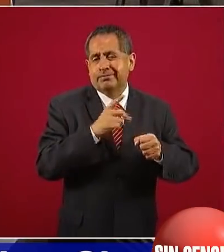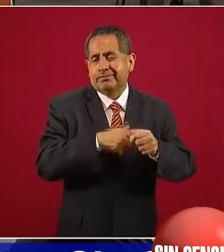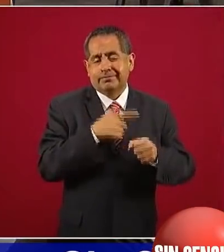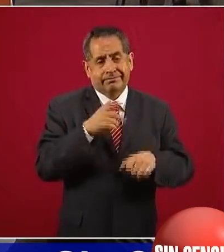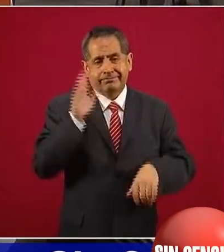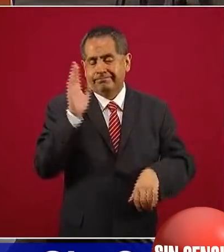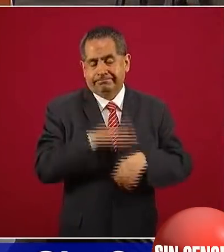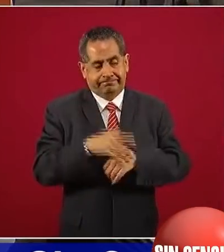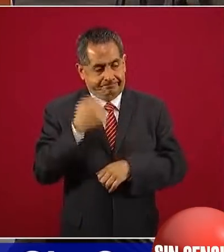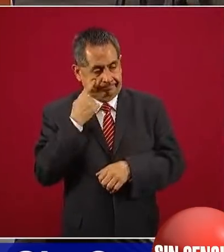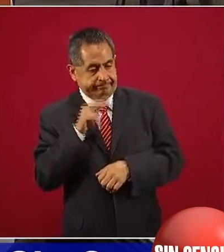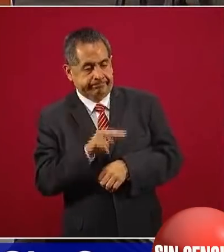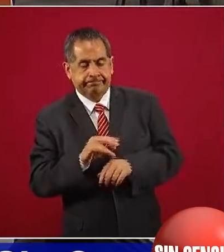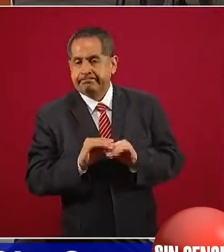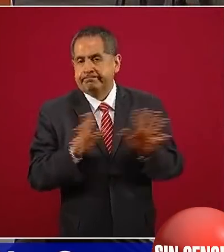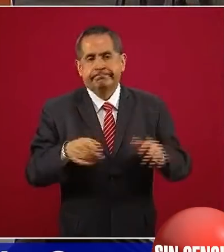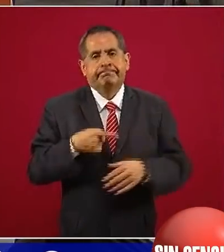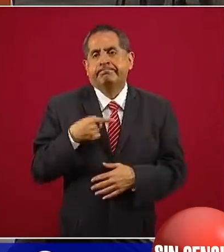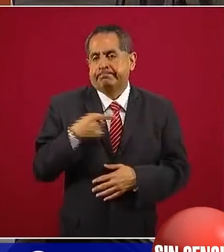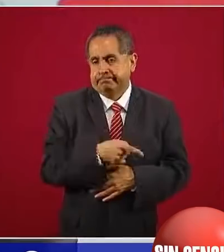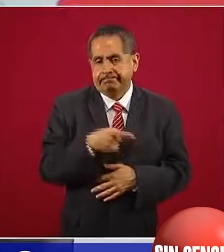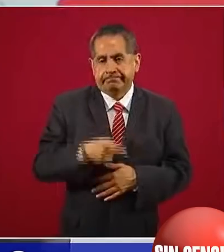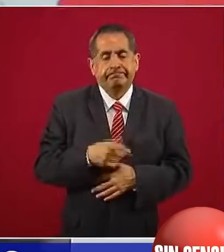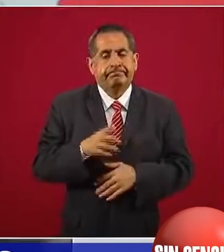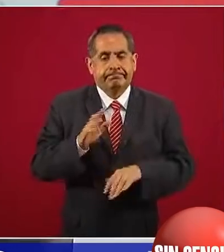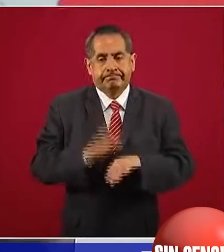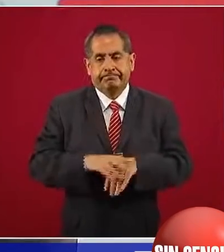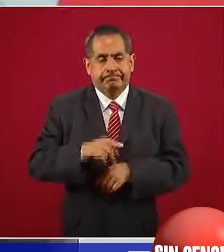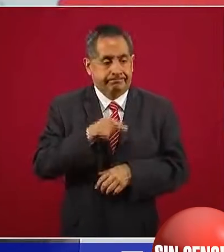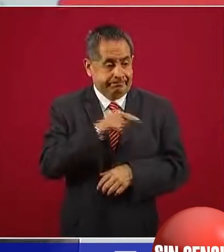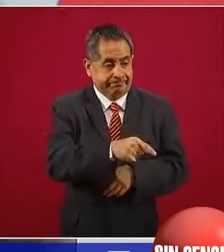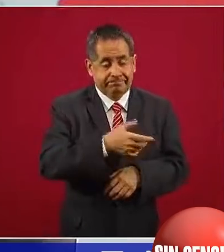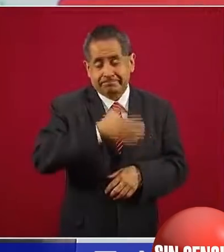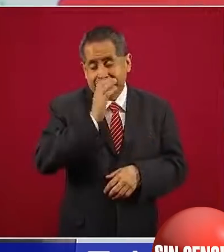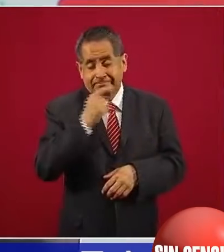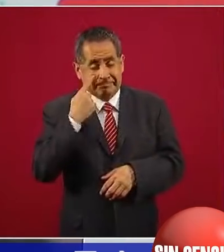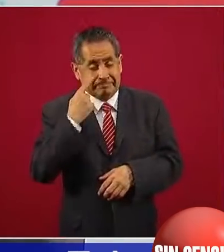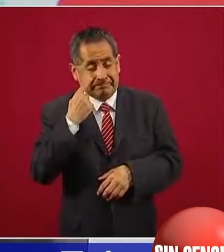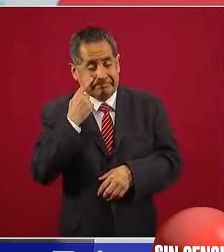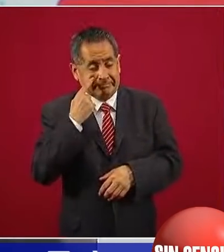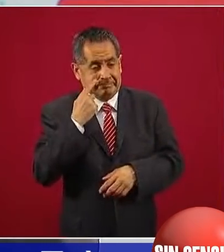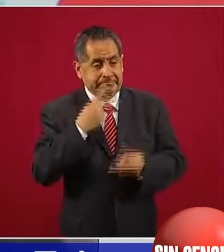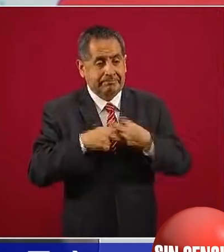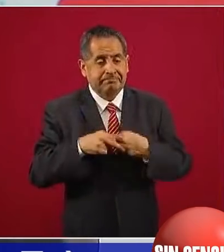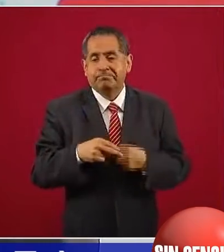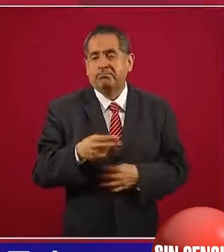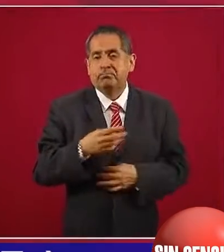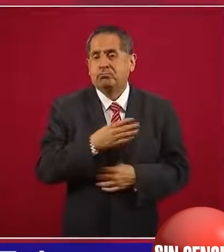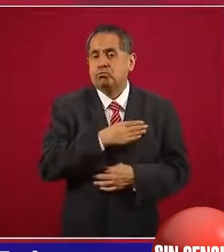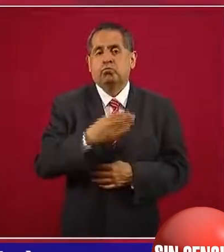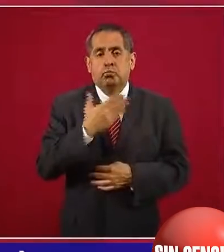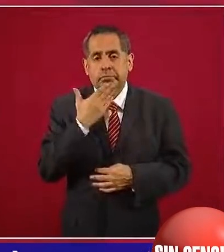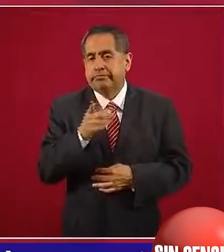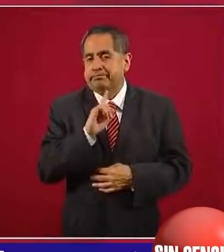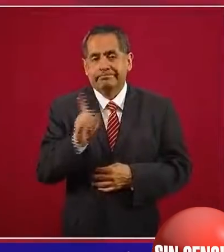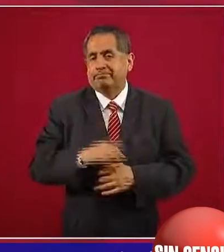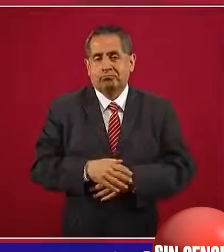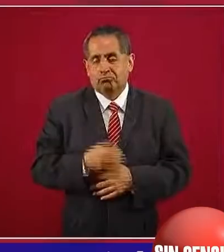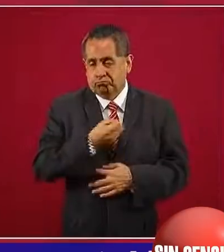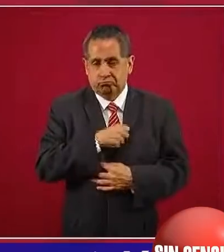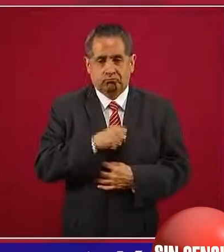más claros, consistentes y grandes contribuyentes a la alimentación no saludable. A veces se ha